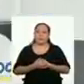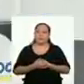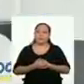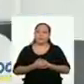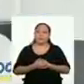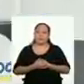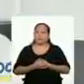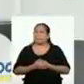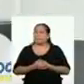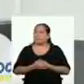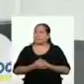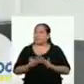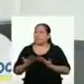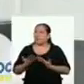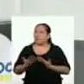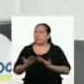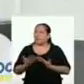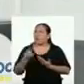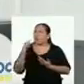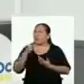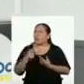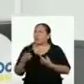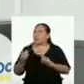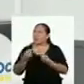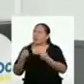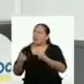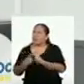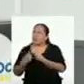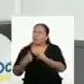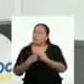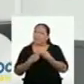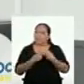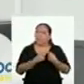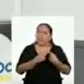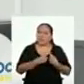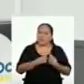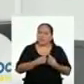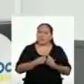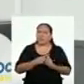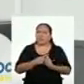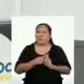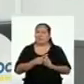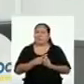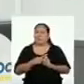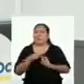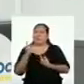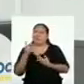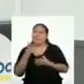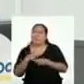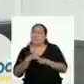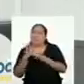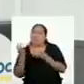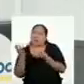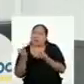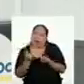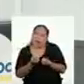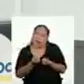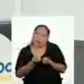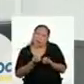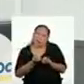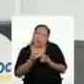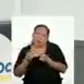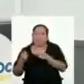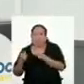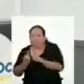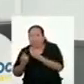Uy, profe, pero haciendo todas esas multiplicaciones me voy a jubilar. ¿No hay una forma más rápida para no